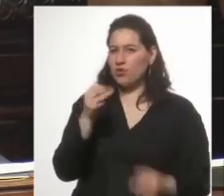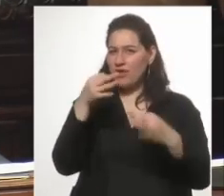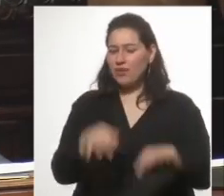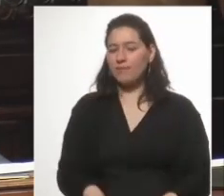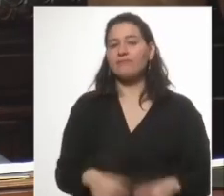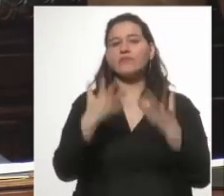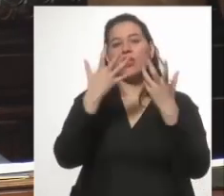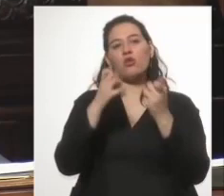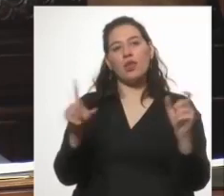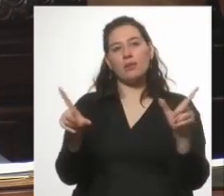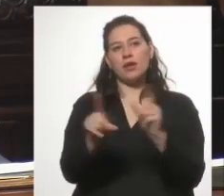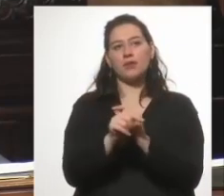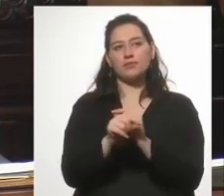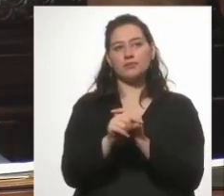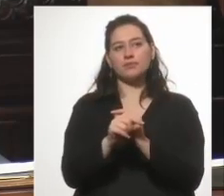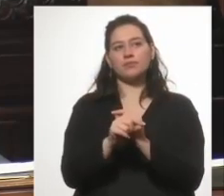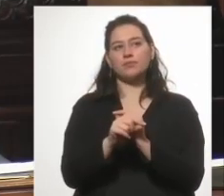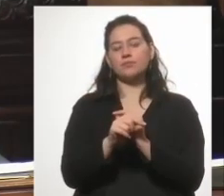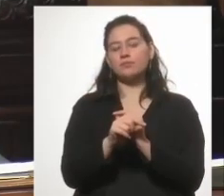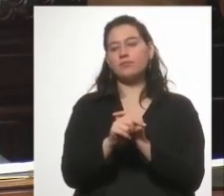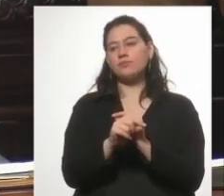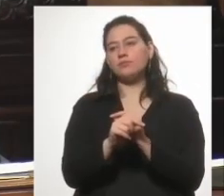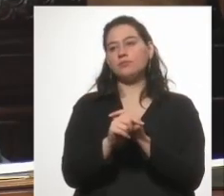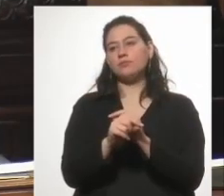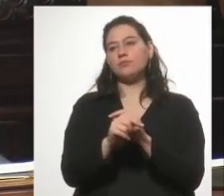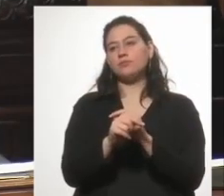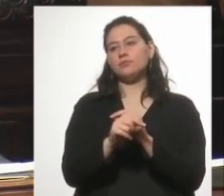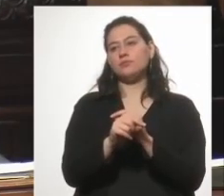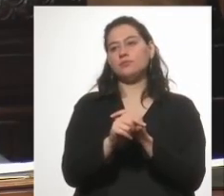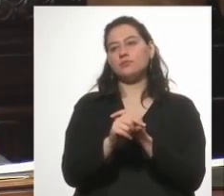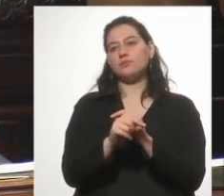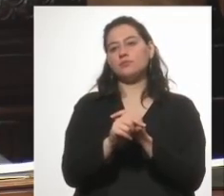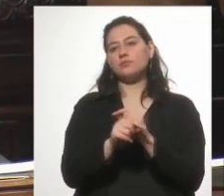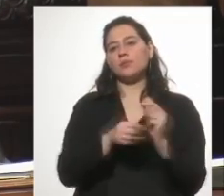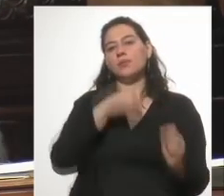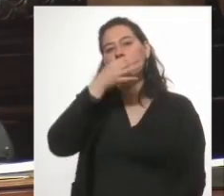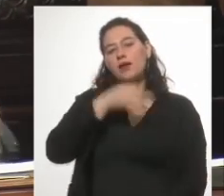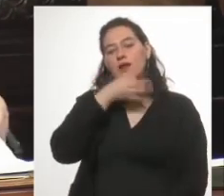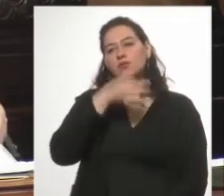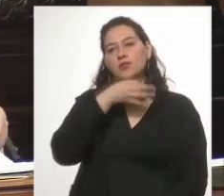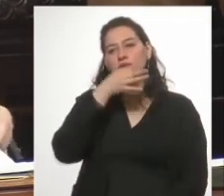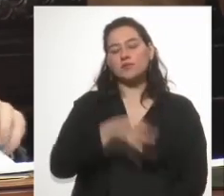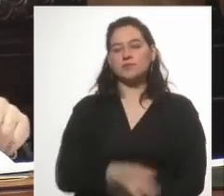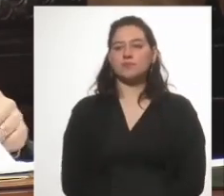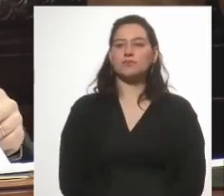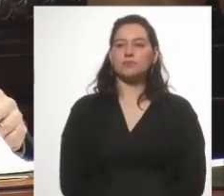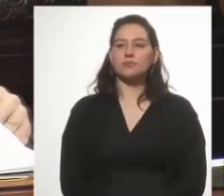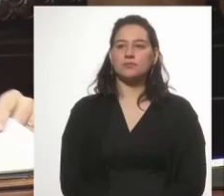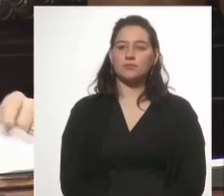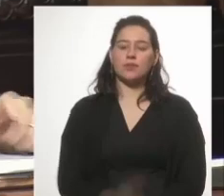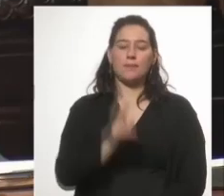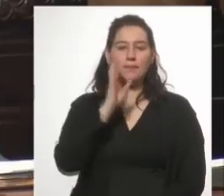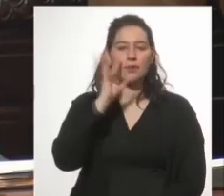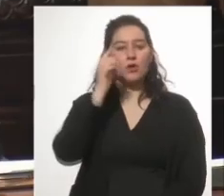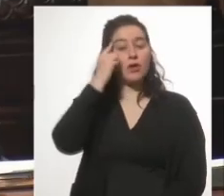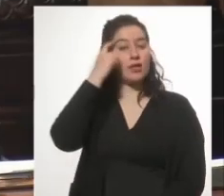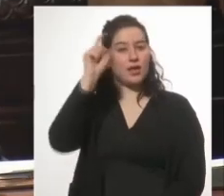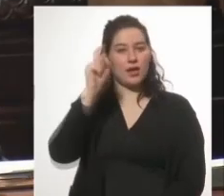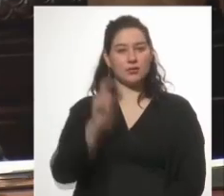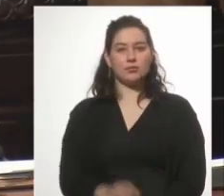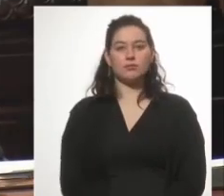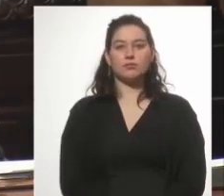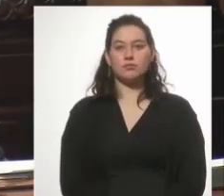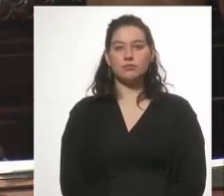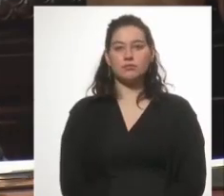Quiero terminar con algunas declaraciones, consideraciones.